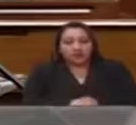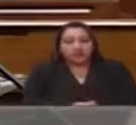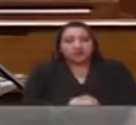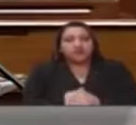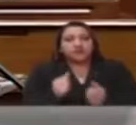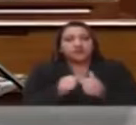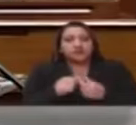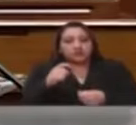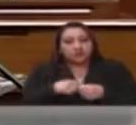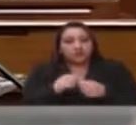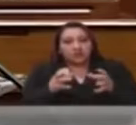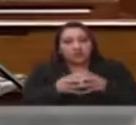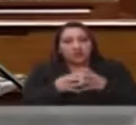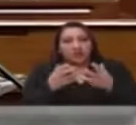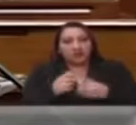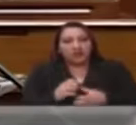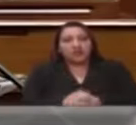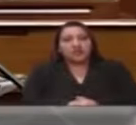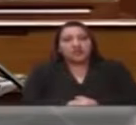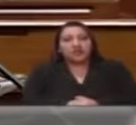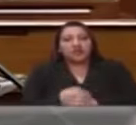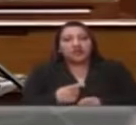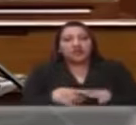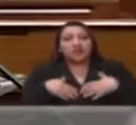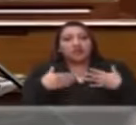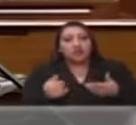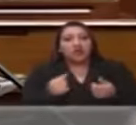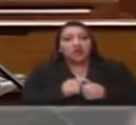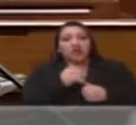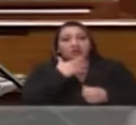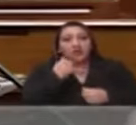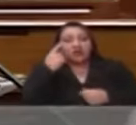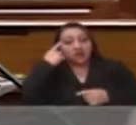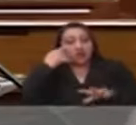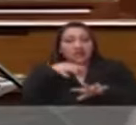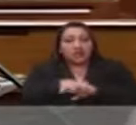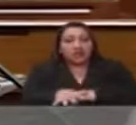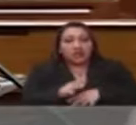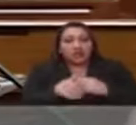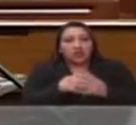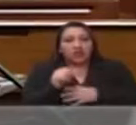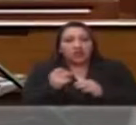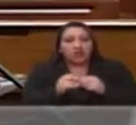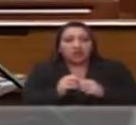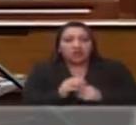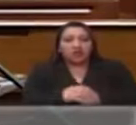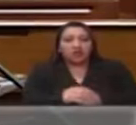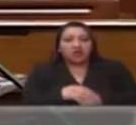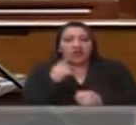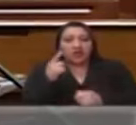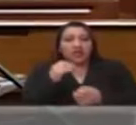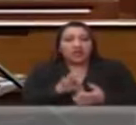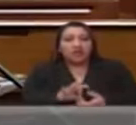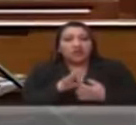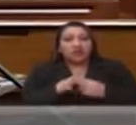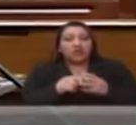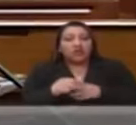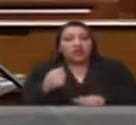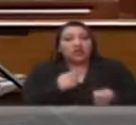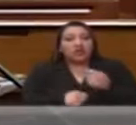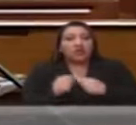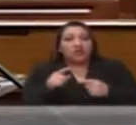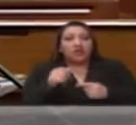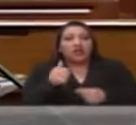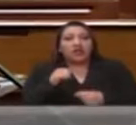con participación de las pymes, que posibilitará una mejor inserción en la economía global y en especial en los mercados